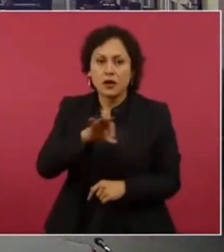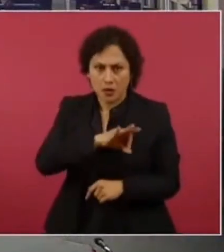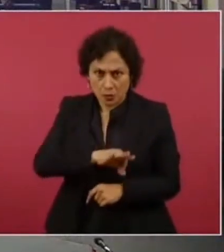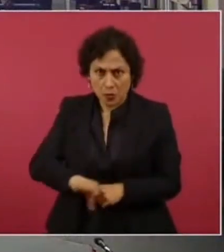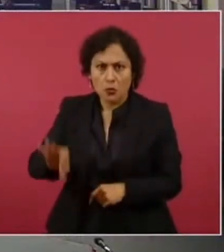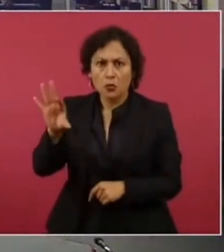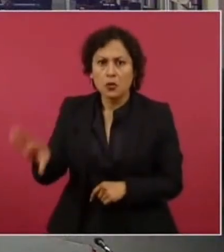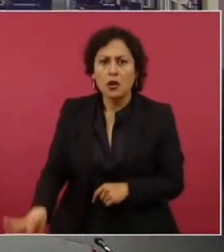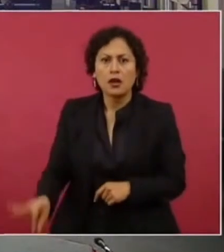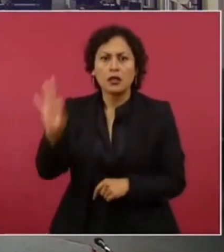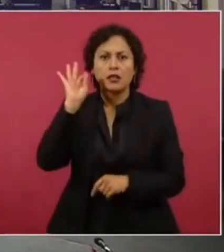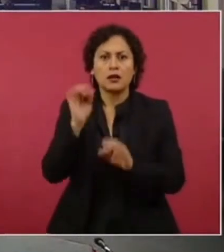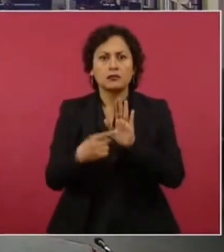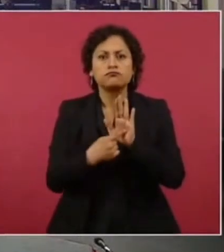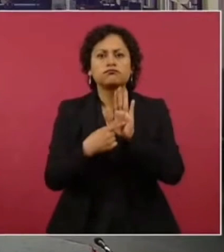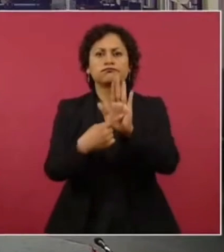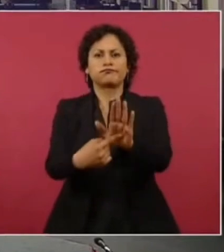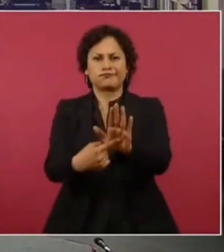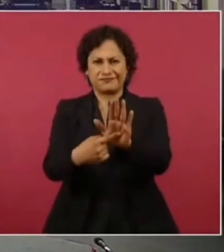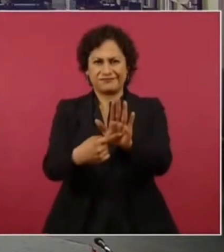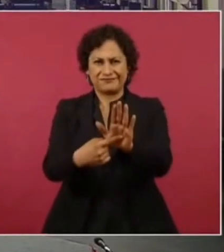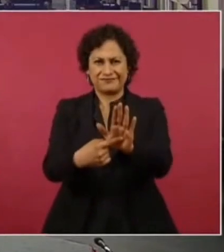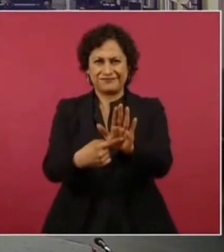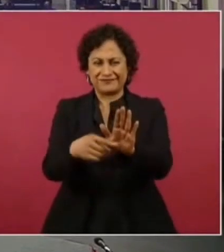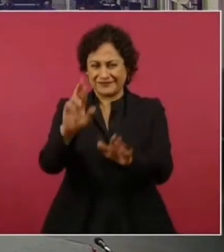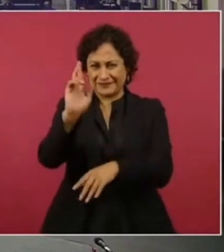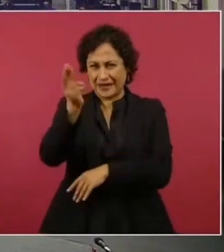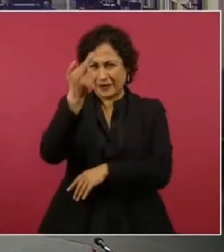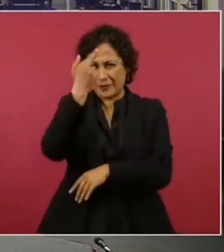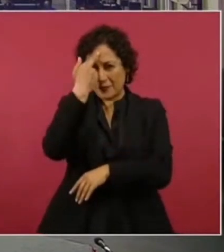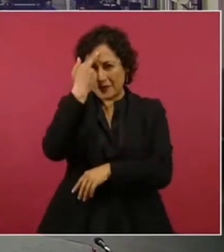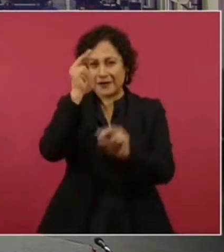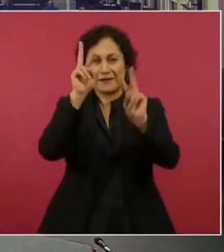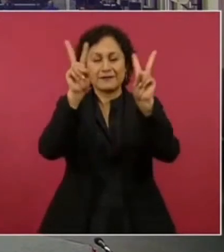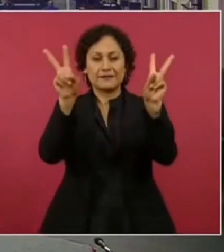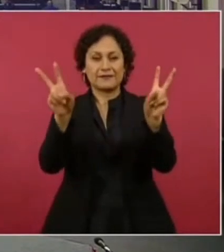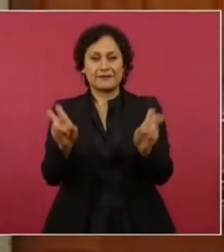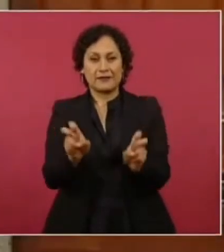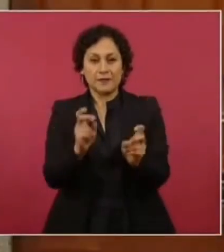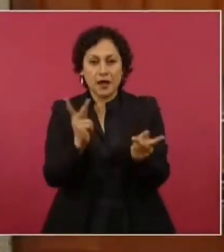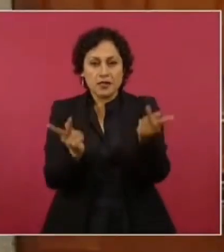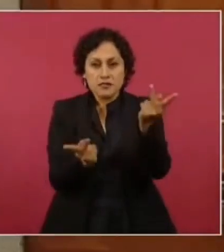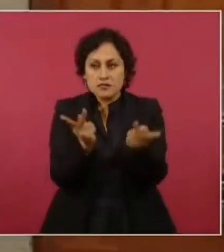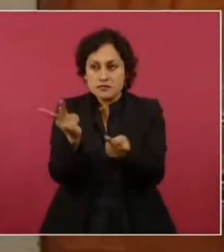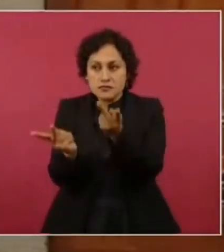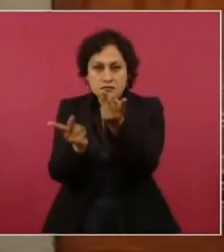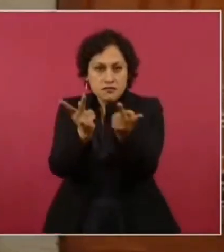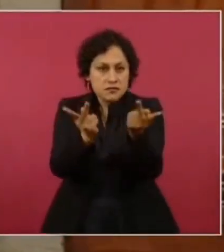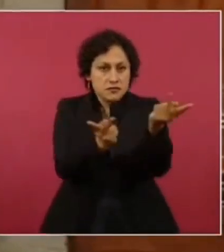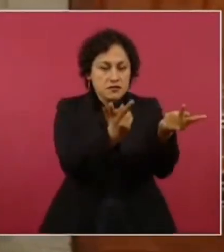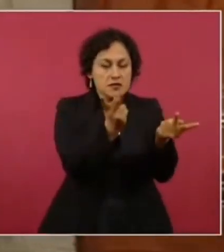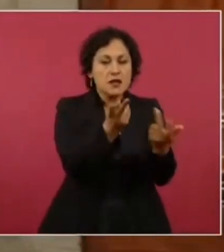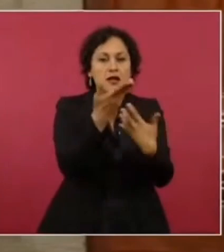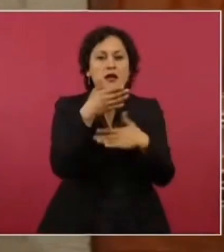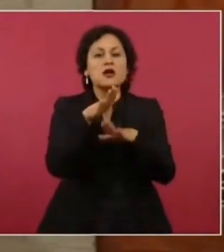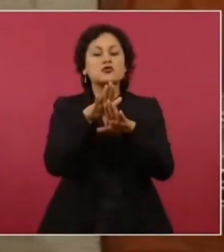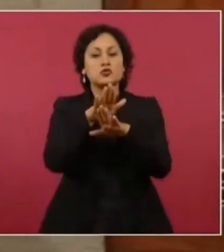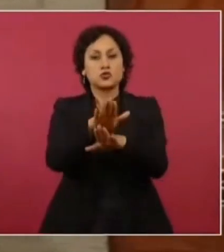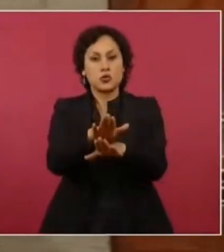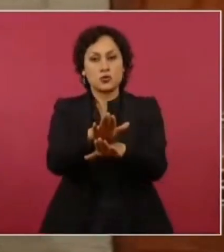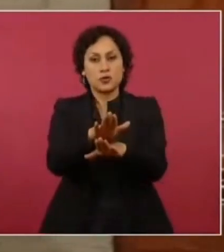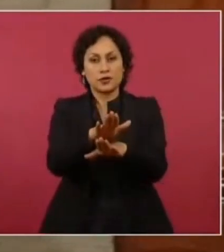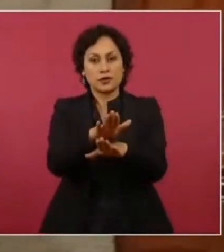volverla a presentar la encuesta en donde se le pregunta a los